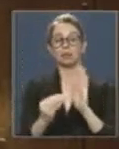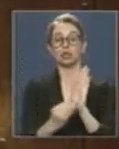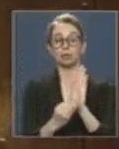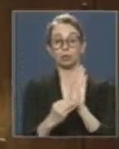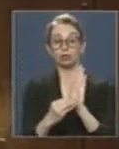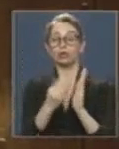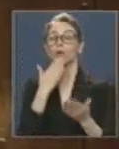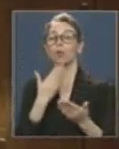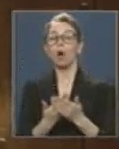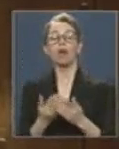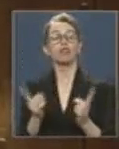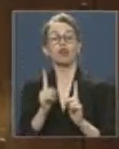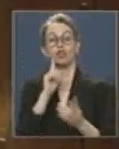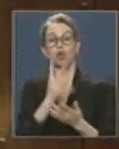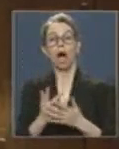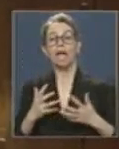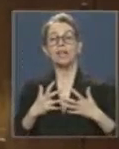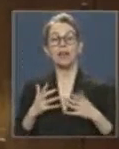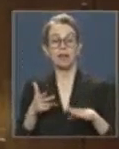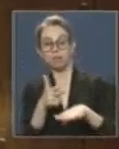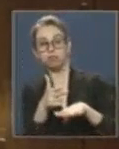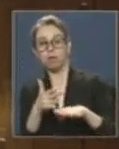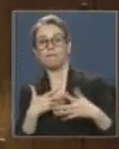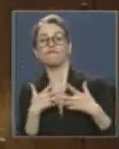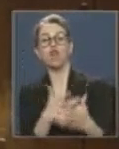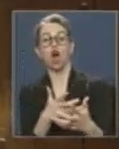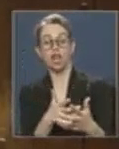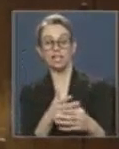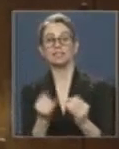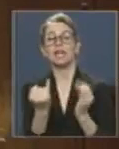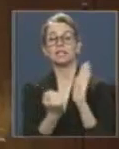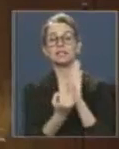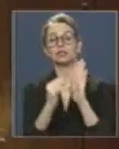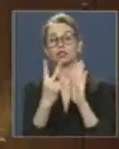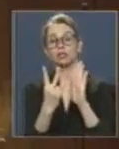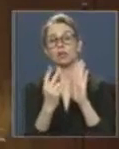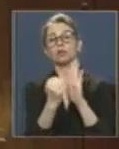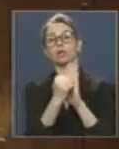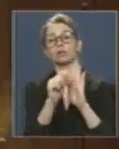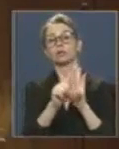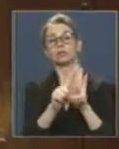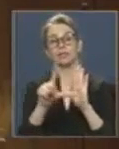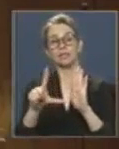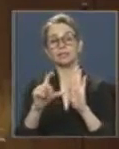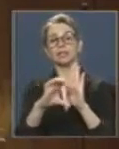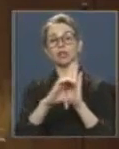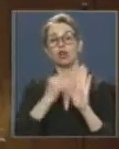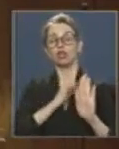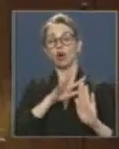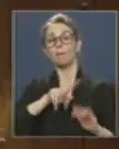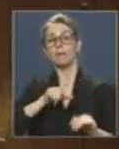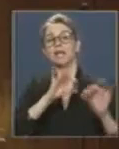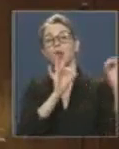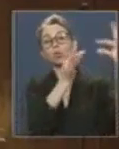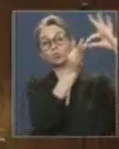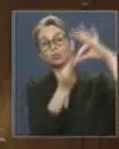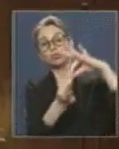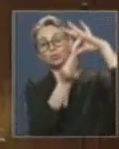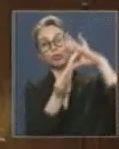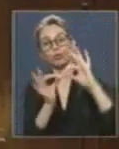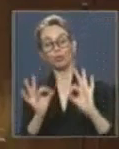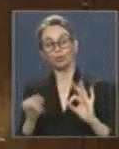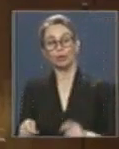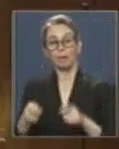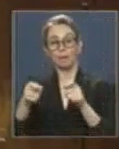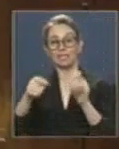delito cuando no concurre violencia, siguiendo la lógica del inciso segundo del artículo 67 del Código Penal. Asimismo, esta